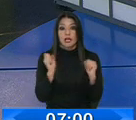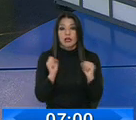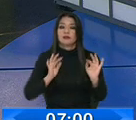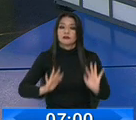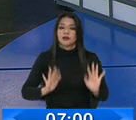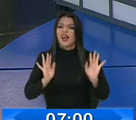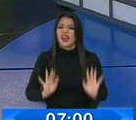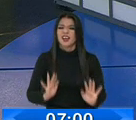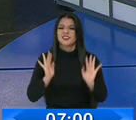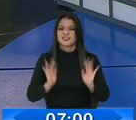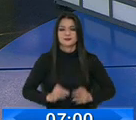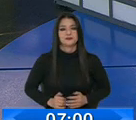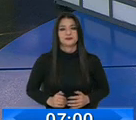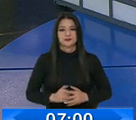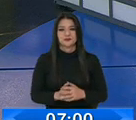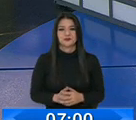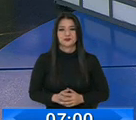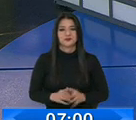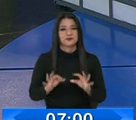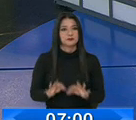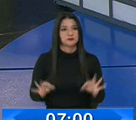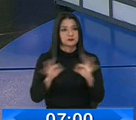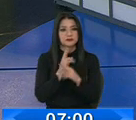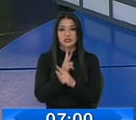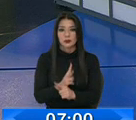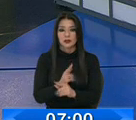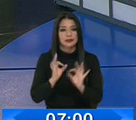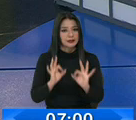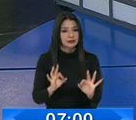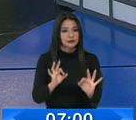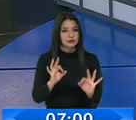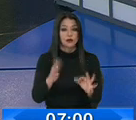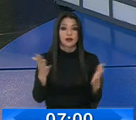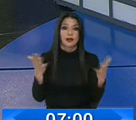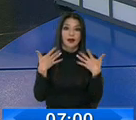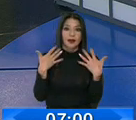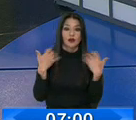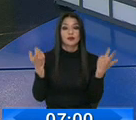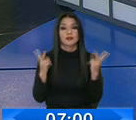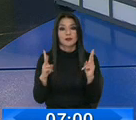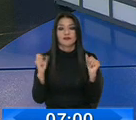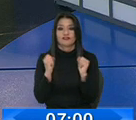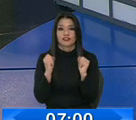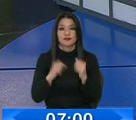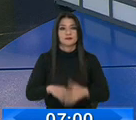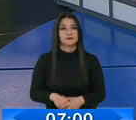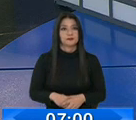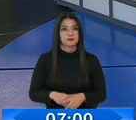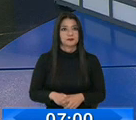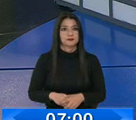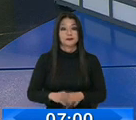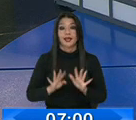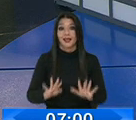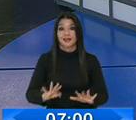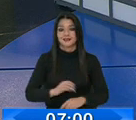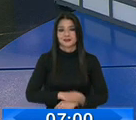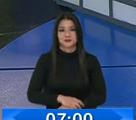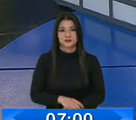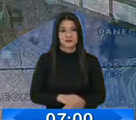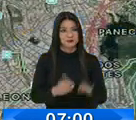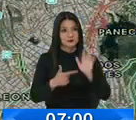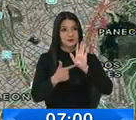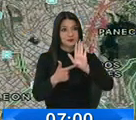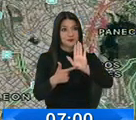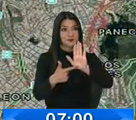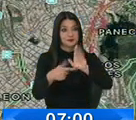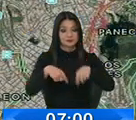así pasamos, ¿no? Hay que salir preparados para toda clase de clima en el día. Cuatro estaciones al mismo tiempo. En pantalla usted puede